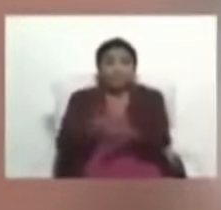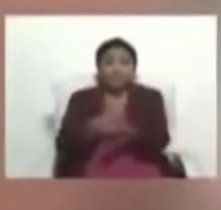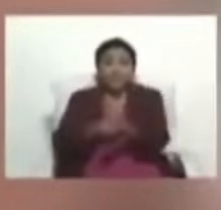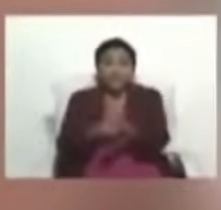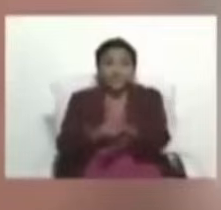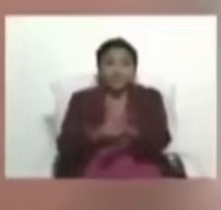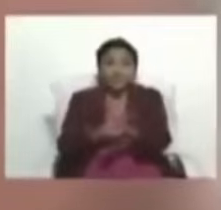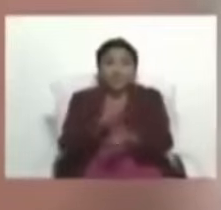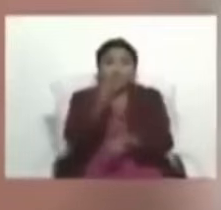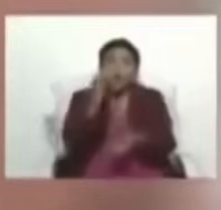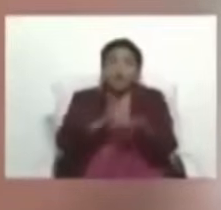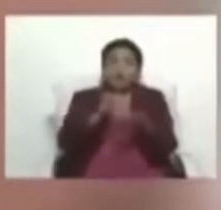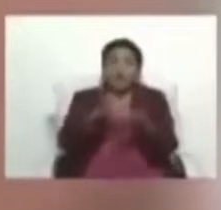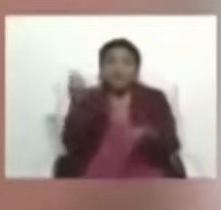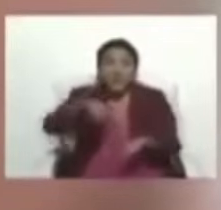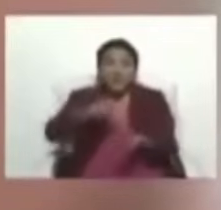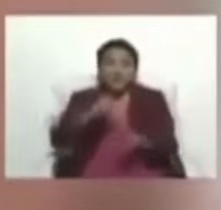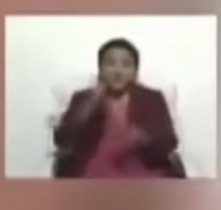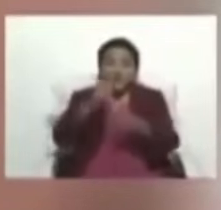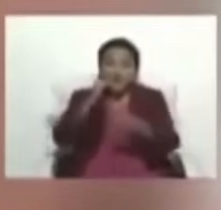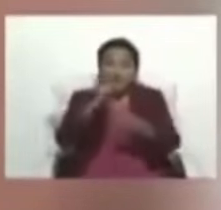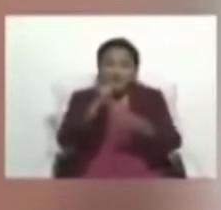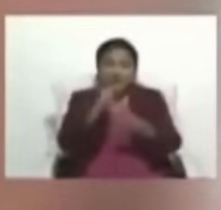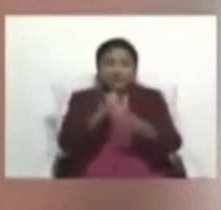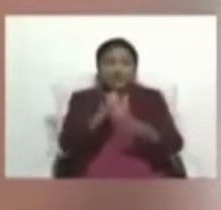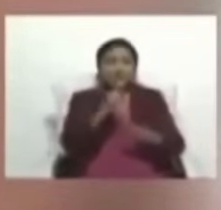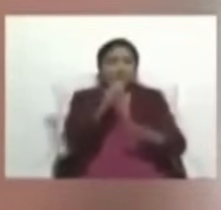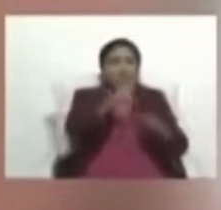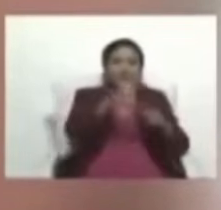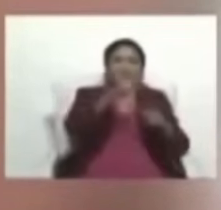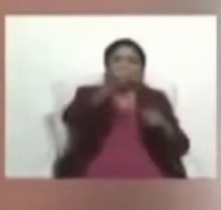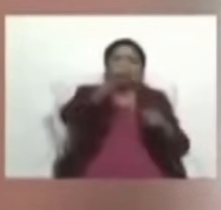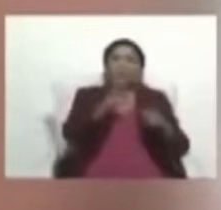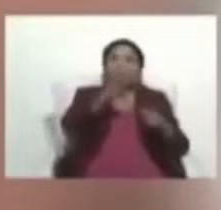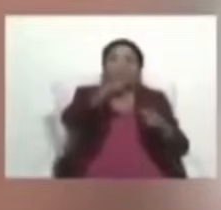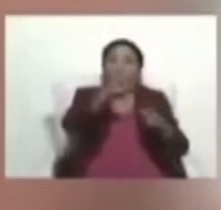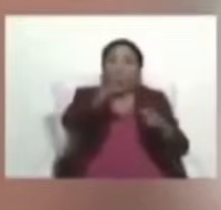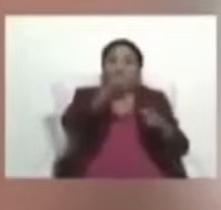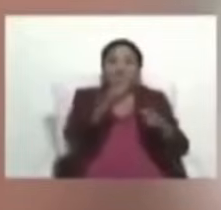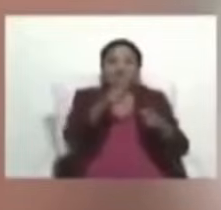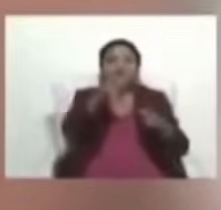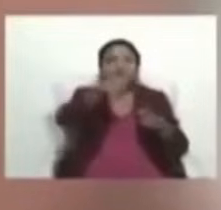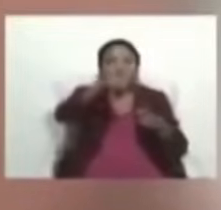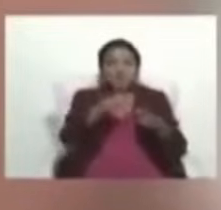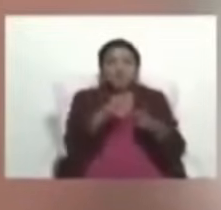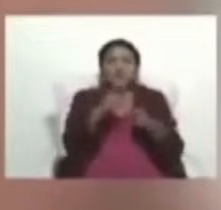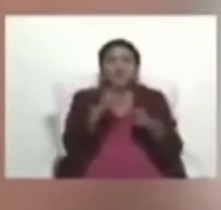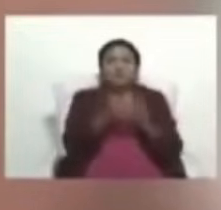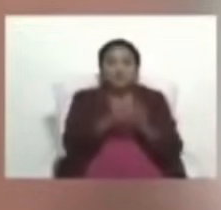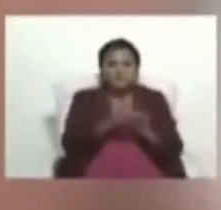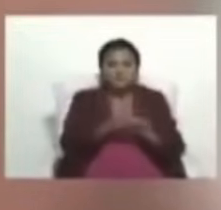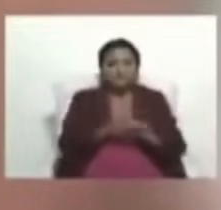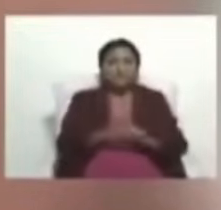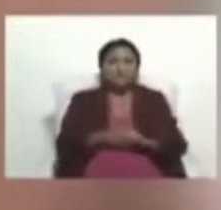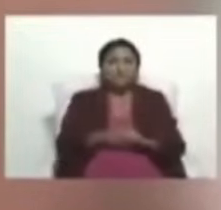Guillermo le da cuatro puñaladas, el resto lo hacen los funcionarios del SEBIN. El cuerpo de Tyron en el mueble lo traen para la